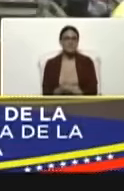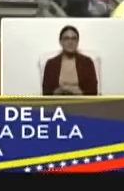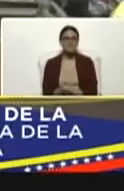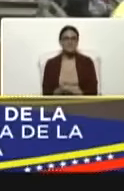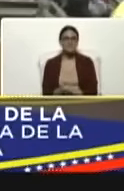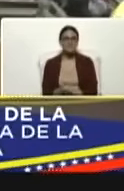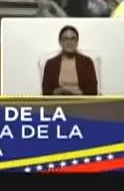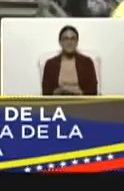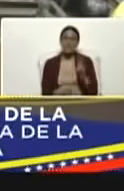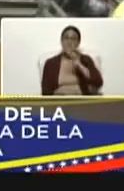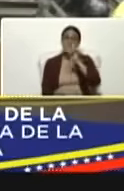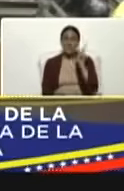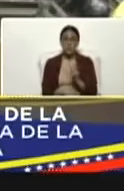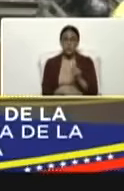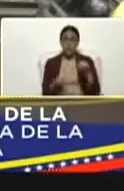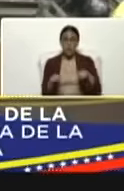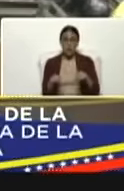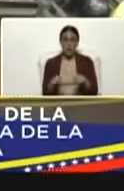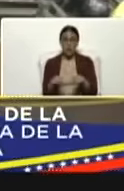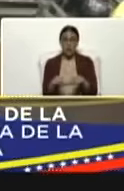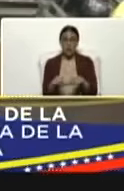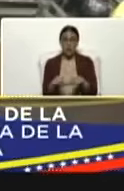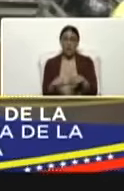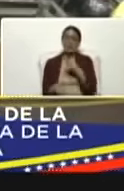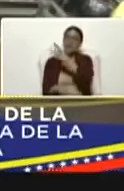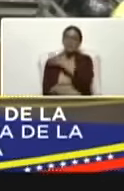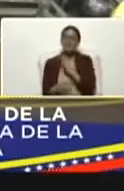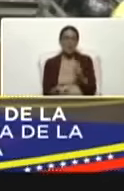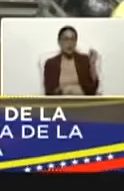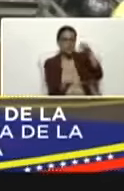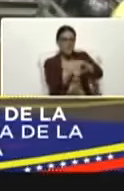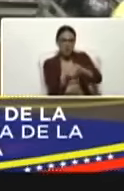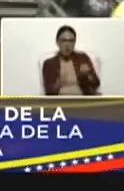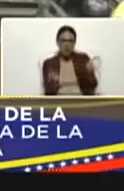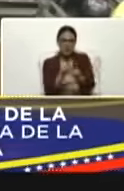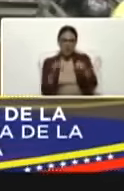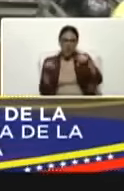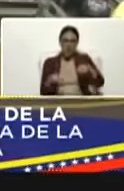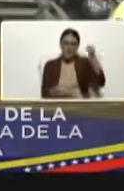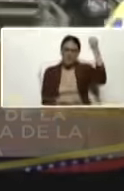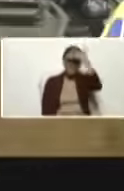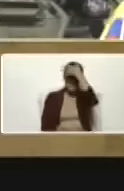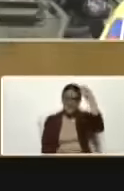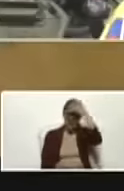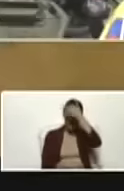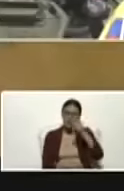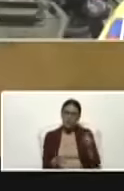En Venezuela pretenden aplicar el mismo método Milei.